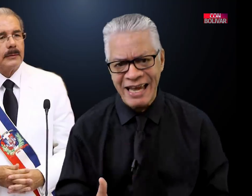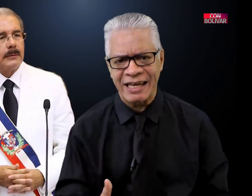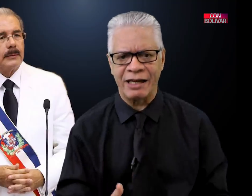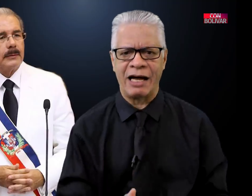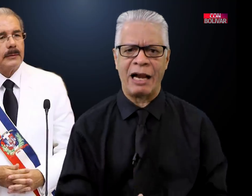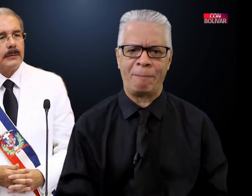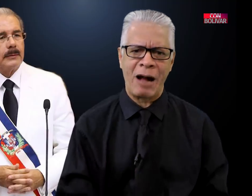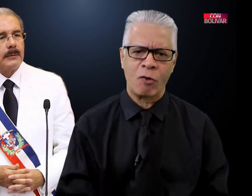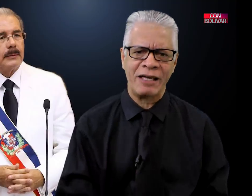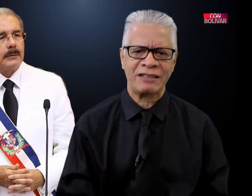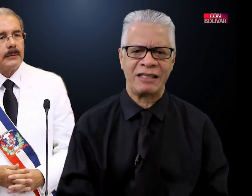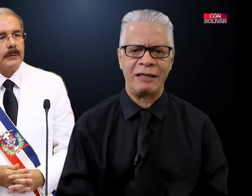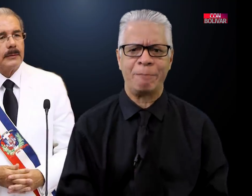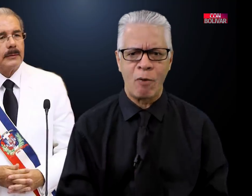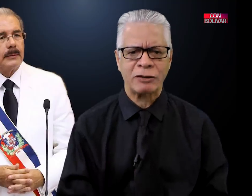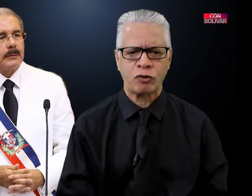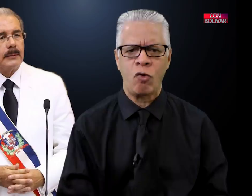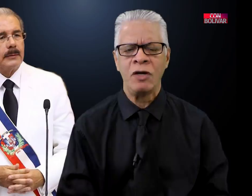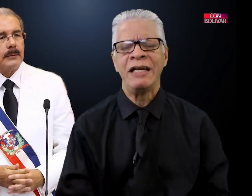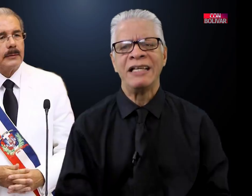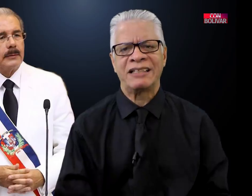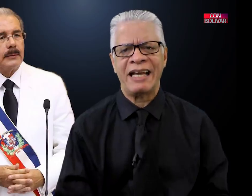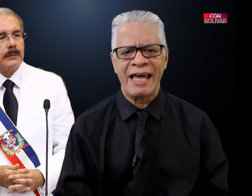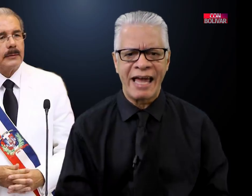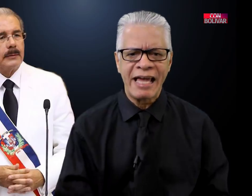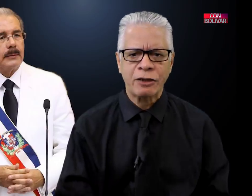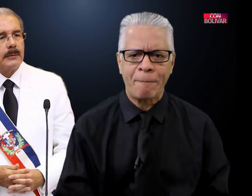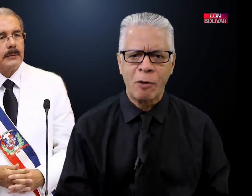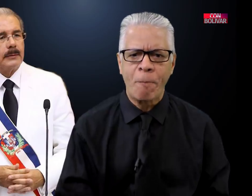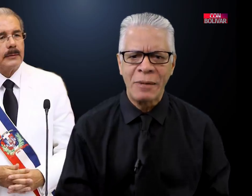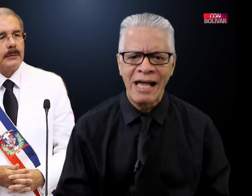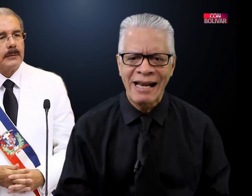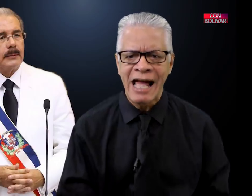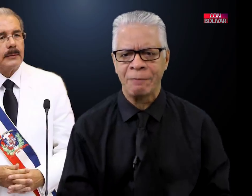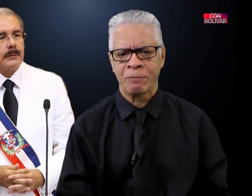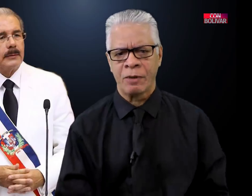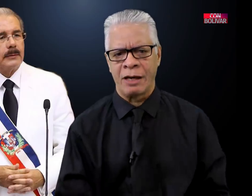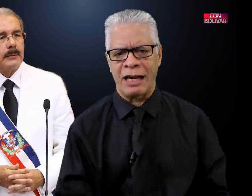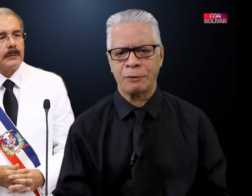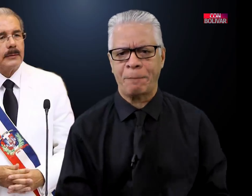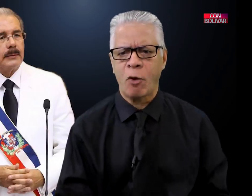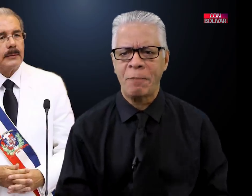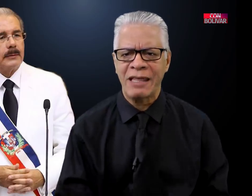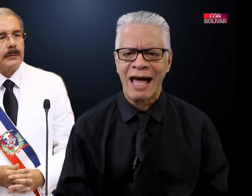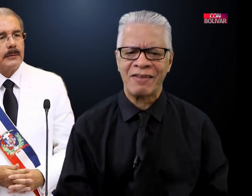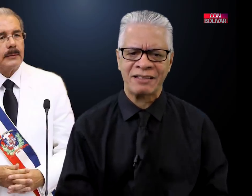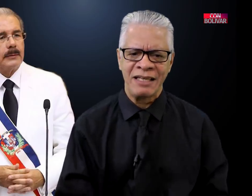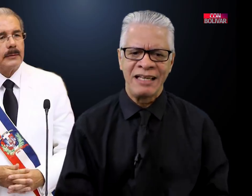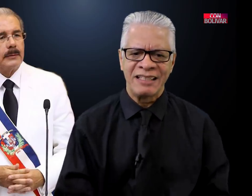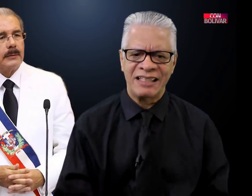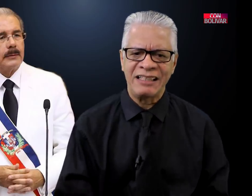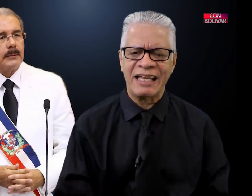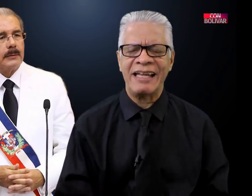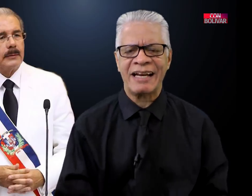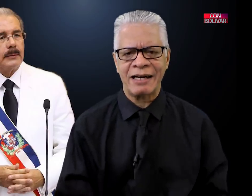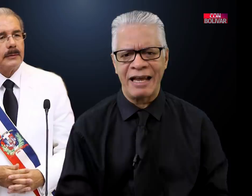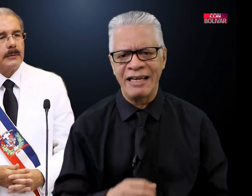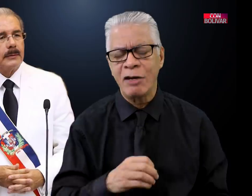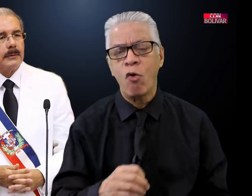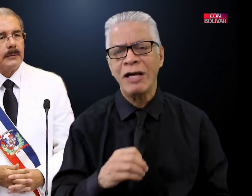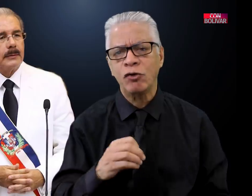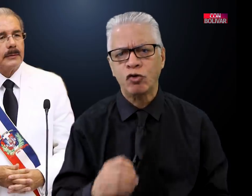se nieguen al pago de ese impuesto, se le expropiará las propiedades sin